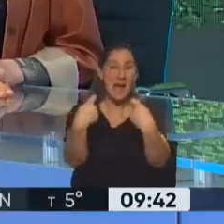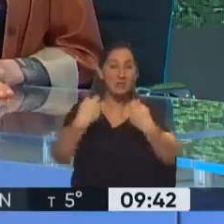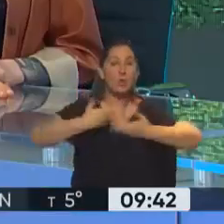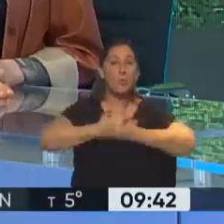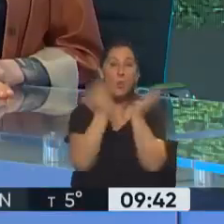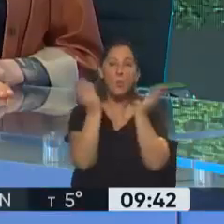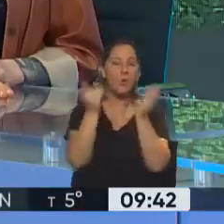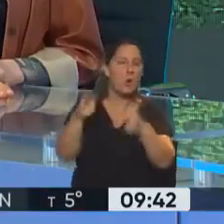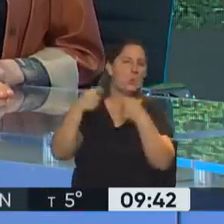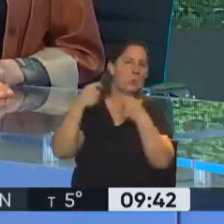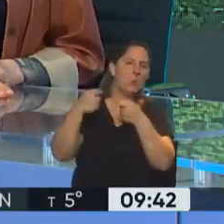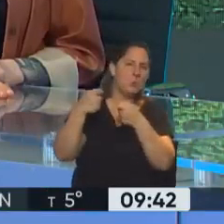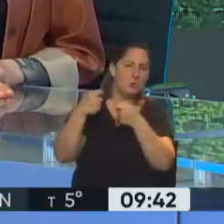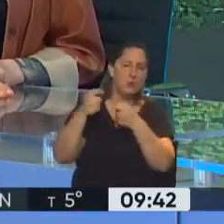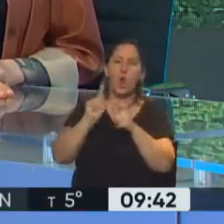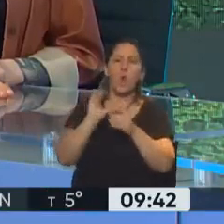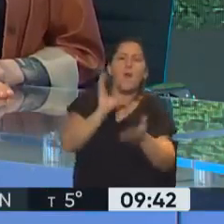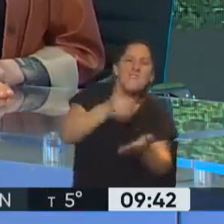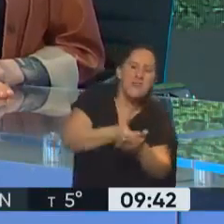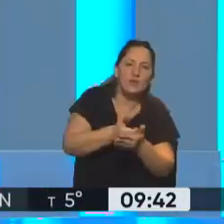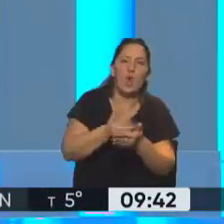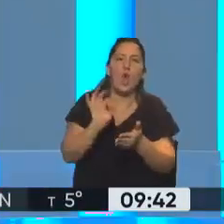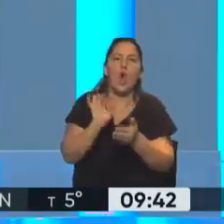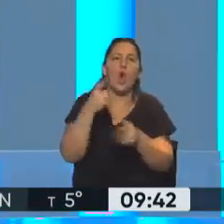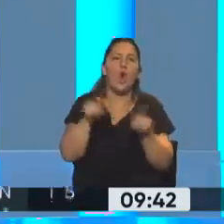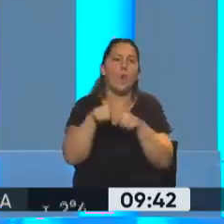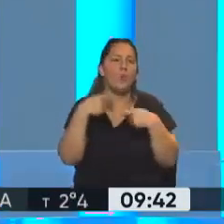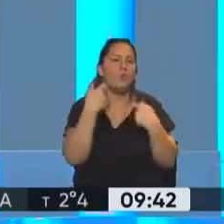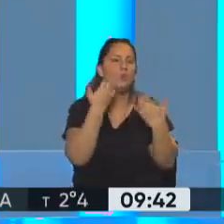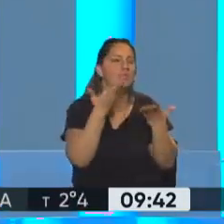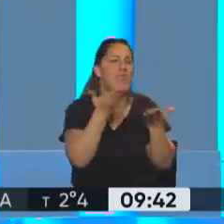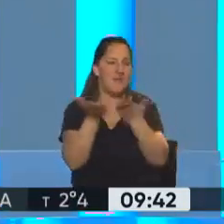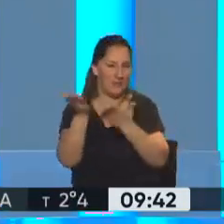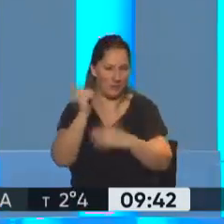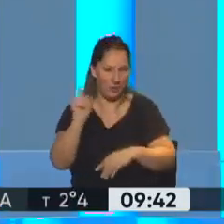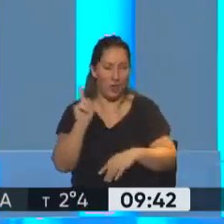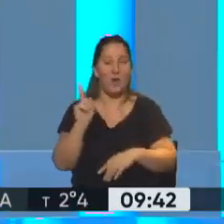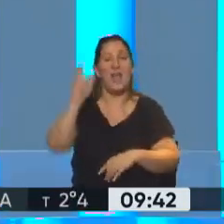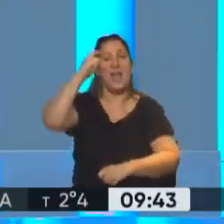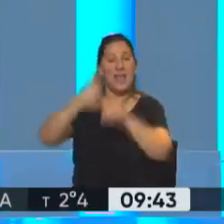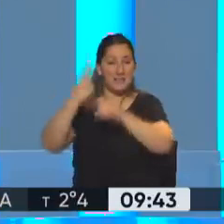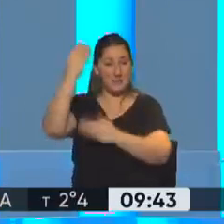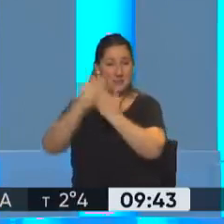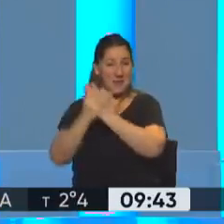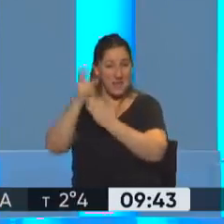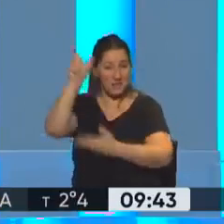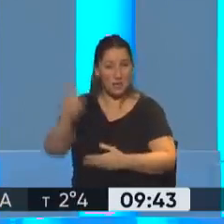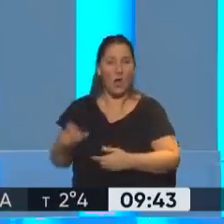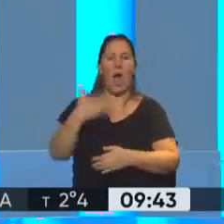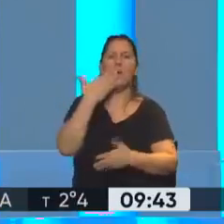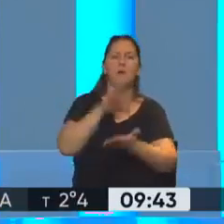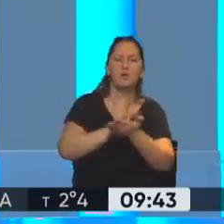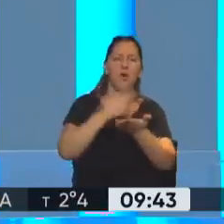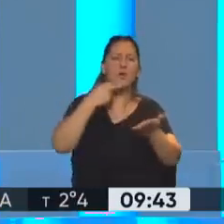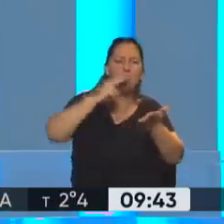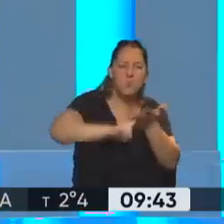al gasto público como un gasto y no como una inversión un servicio sí pero martín guzmán era el primero de hablar en hablar en el equilibrio fiscal y si uno